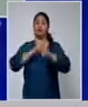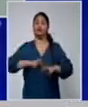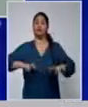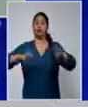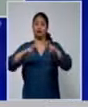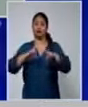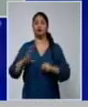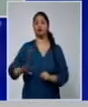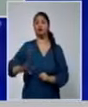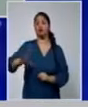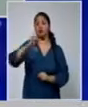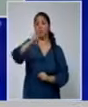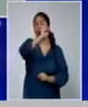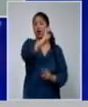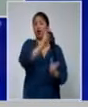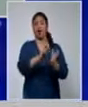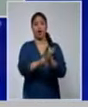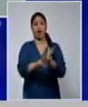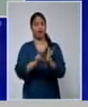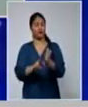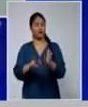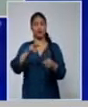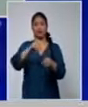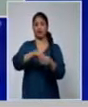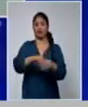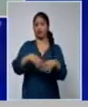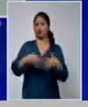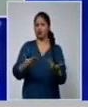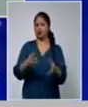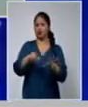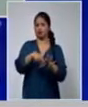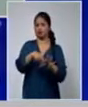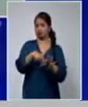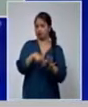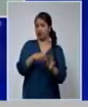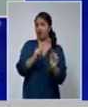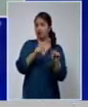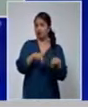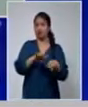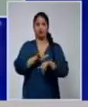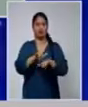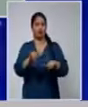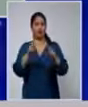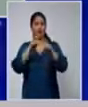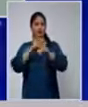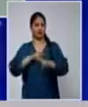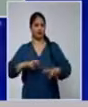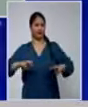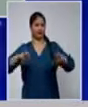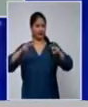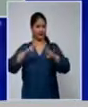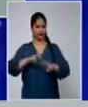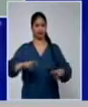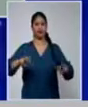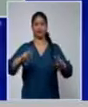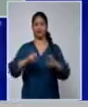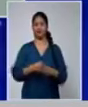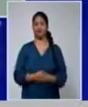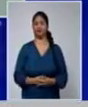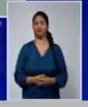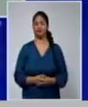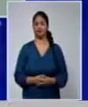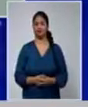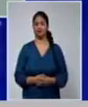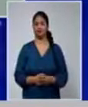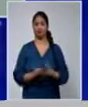los territorios, incluyendo el municipio especial Isla de la Juventud, del cual se estudiaron